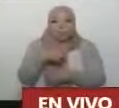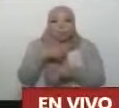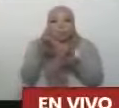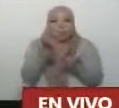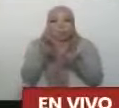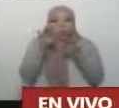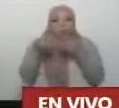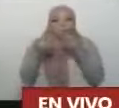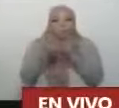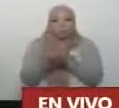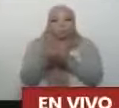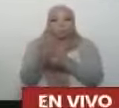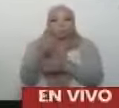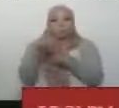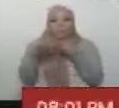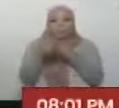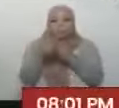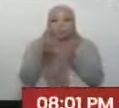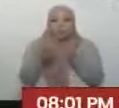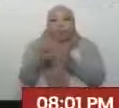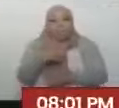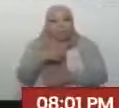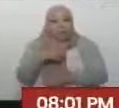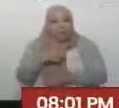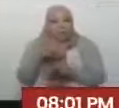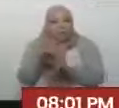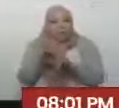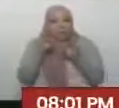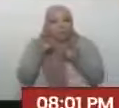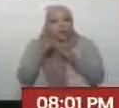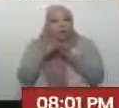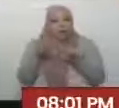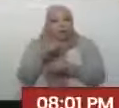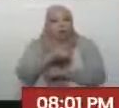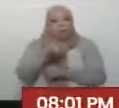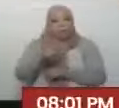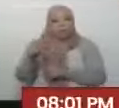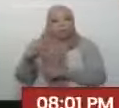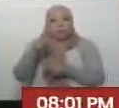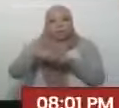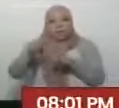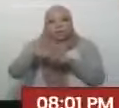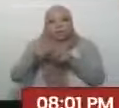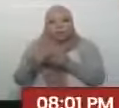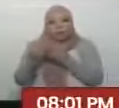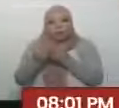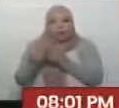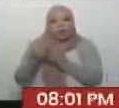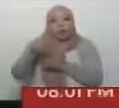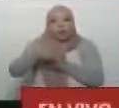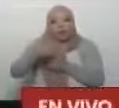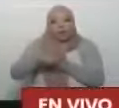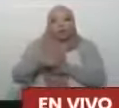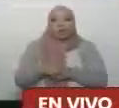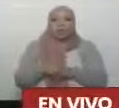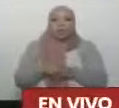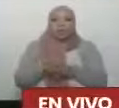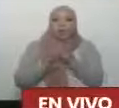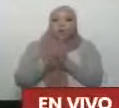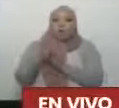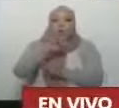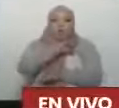Que les llegue un premio especial a todos. ¿Oyeron? ¿Ah? Bueno, que Dios los bendiga, pues. Sigan adelante con